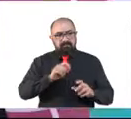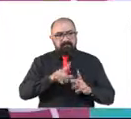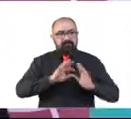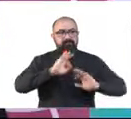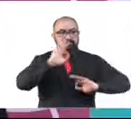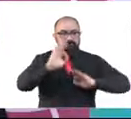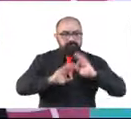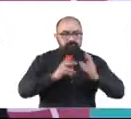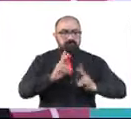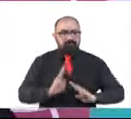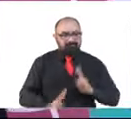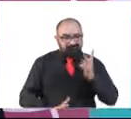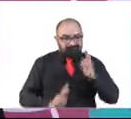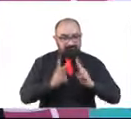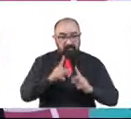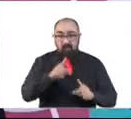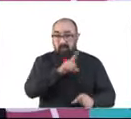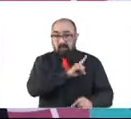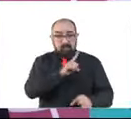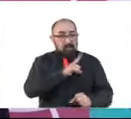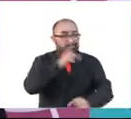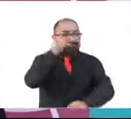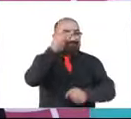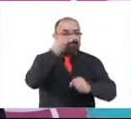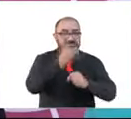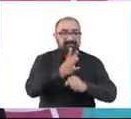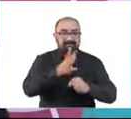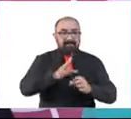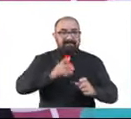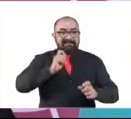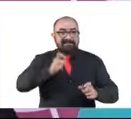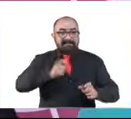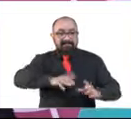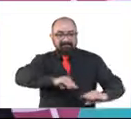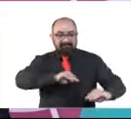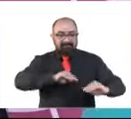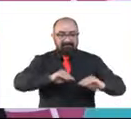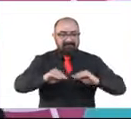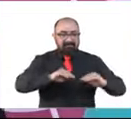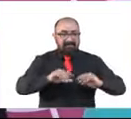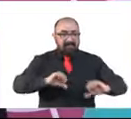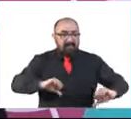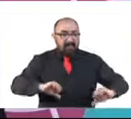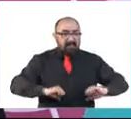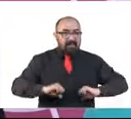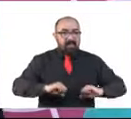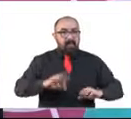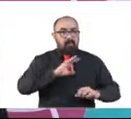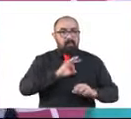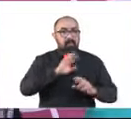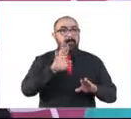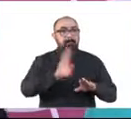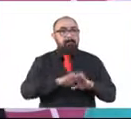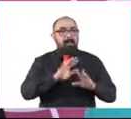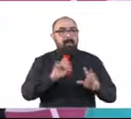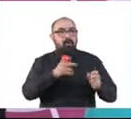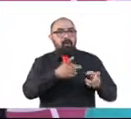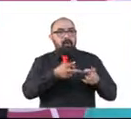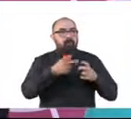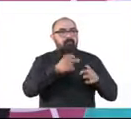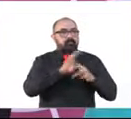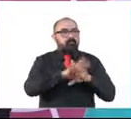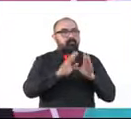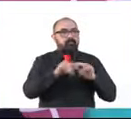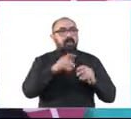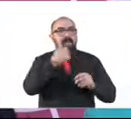es la única actividad que puede efectivamente secuestrar el CO2 que de otra forma, y